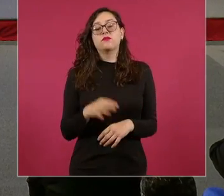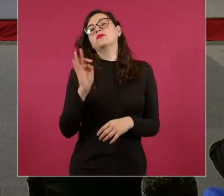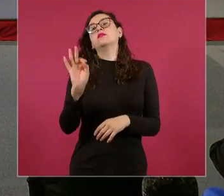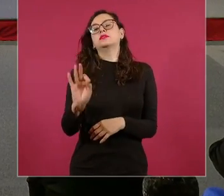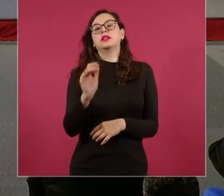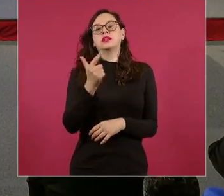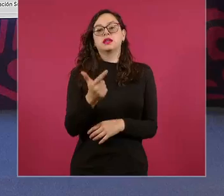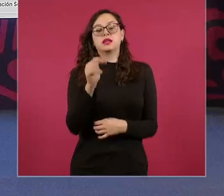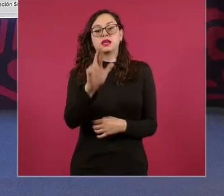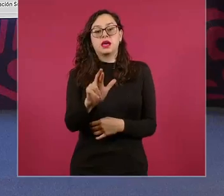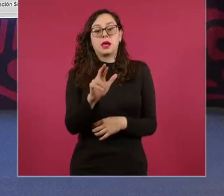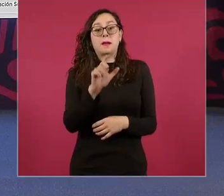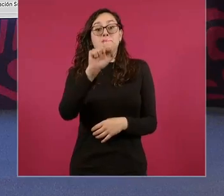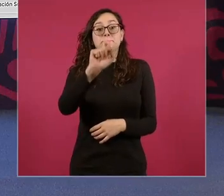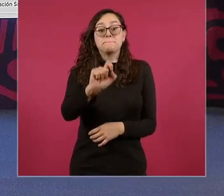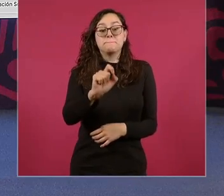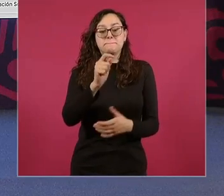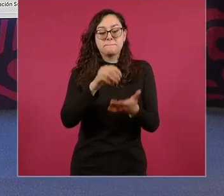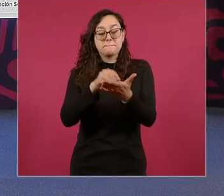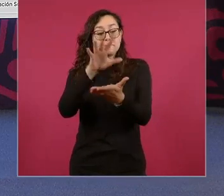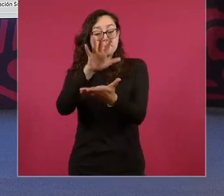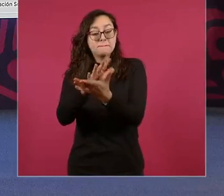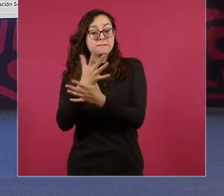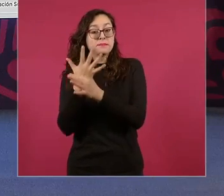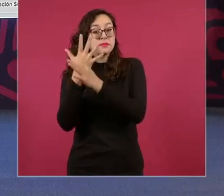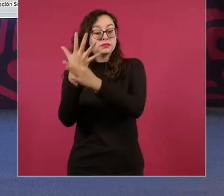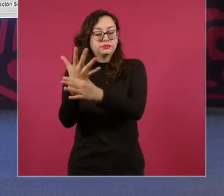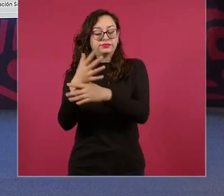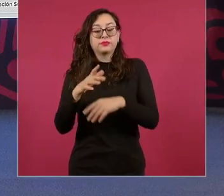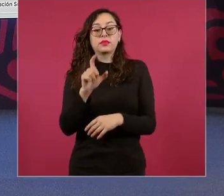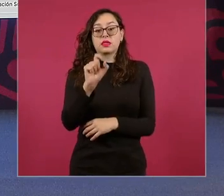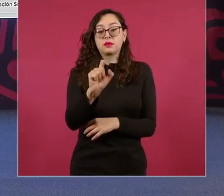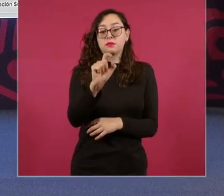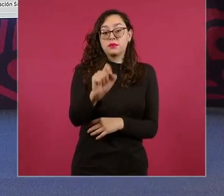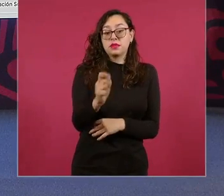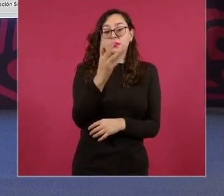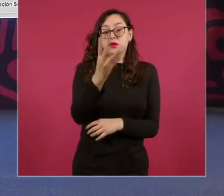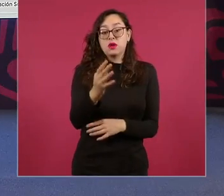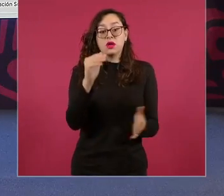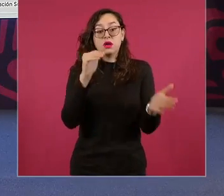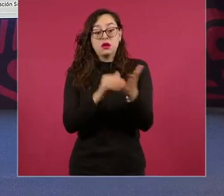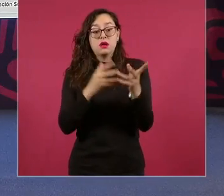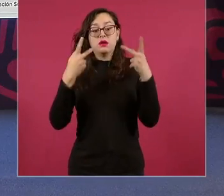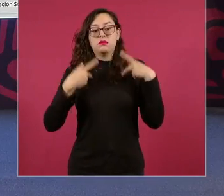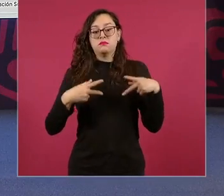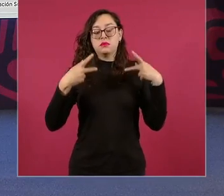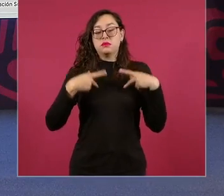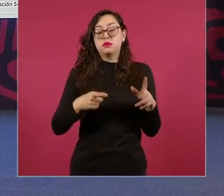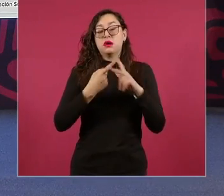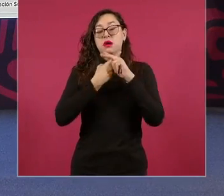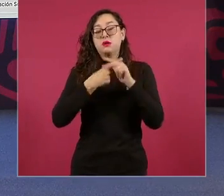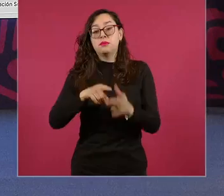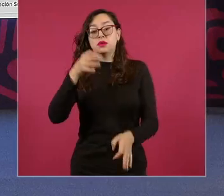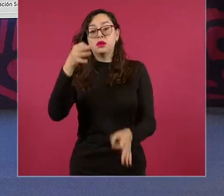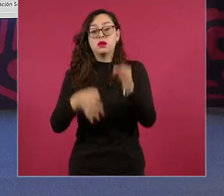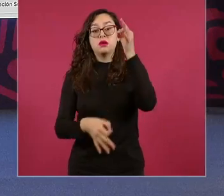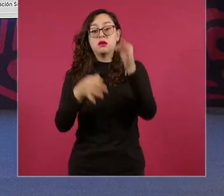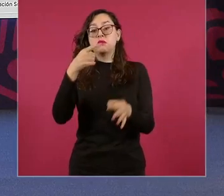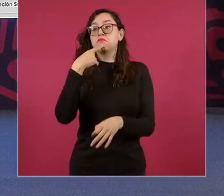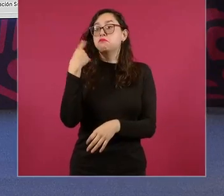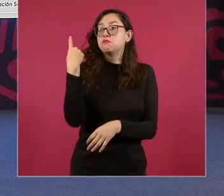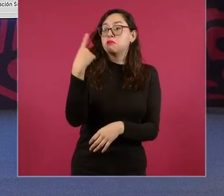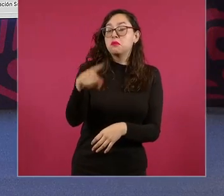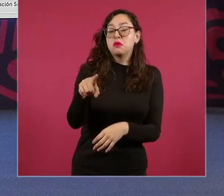República, 24 mil personas de procesos penales federales están sin